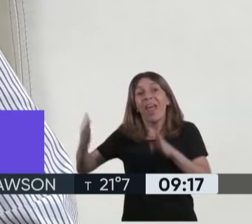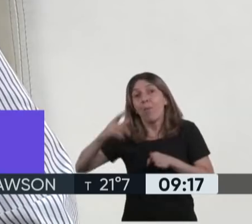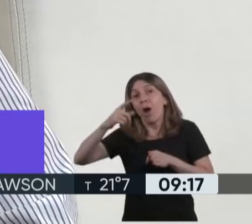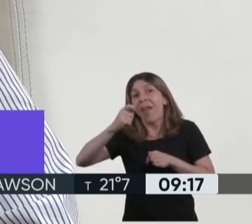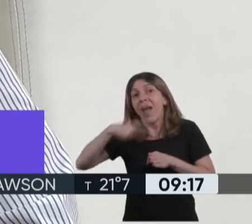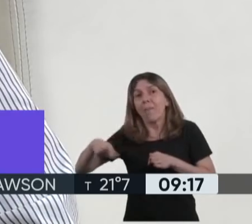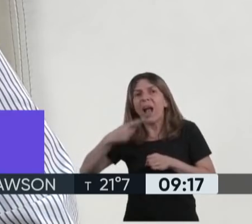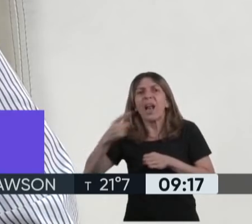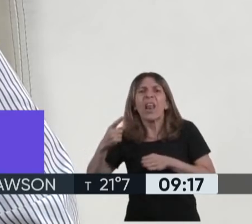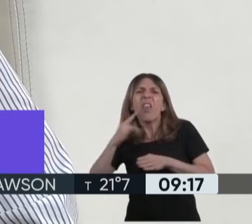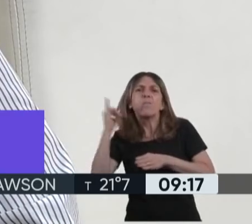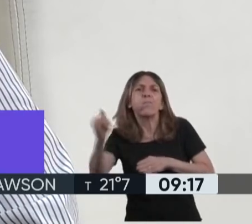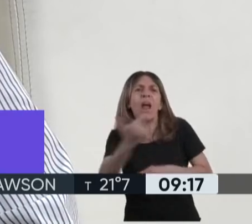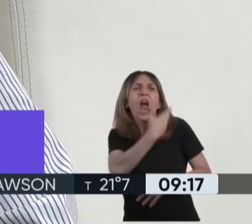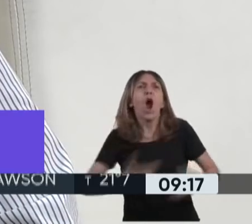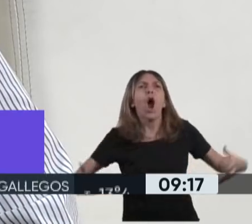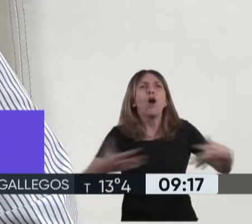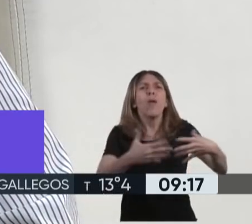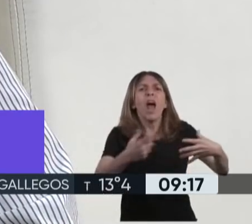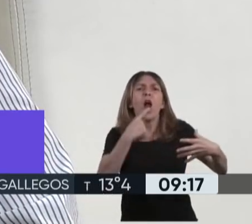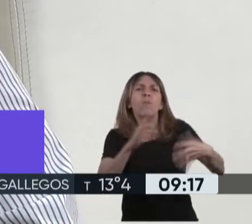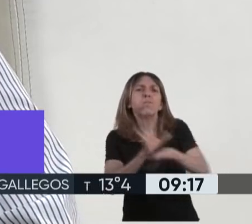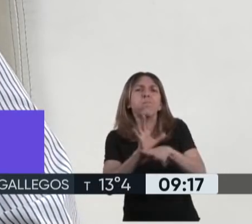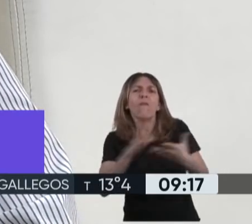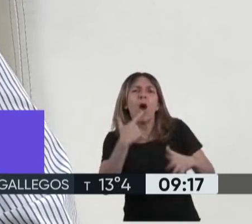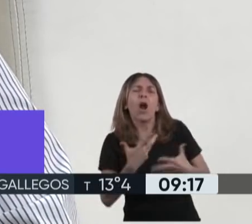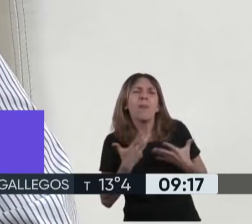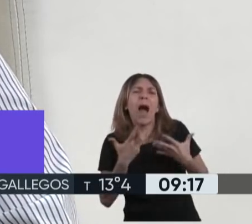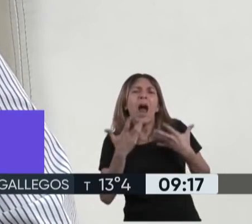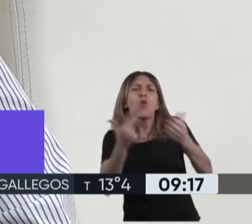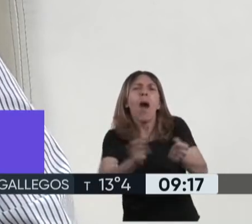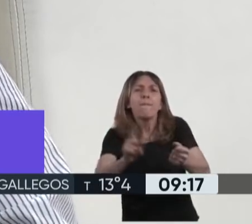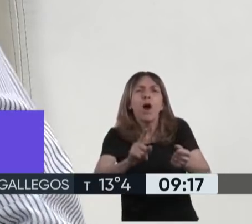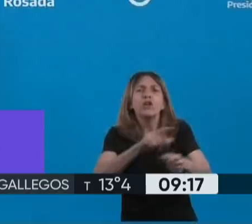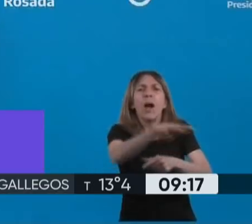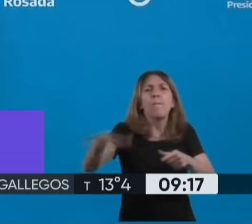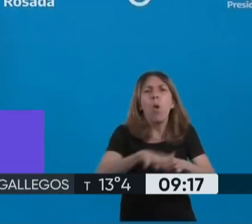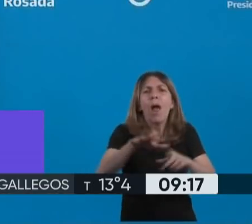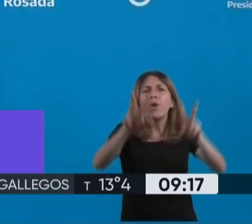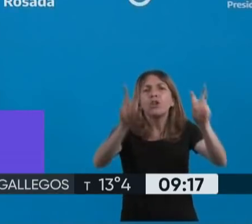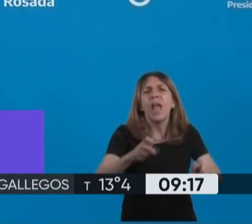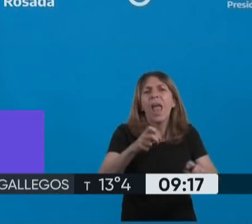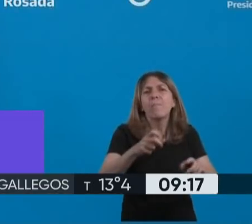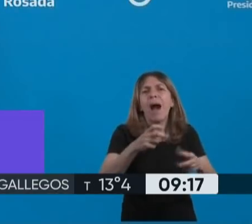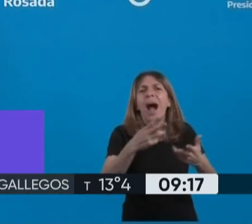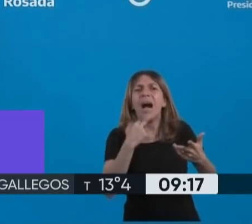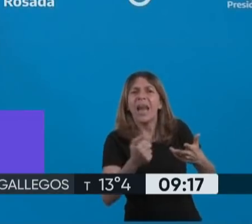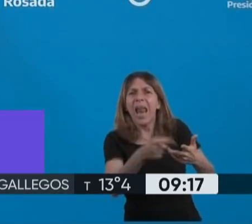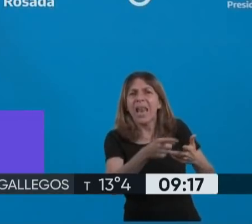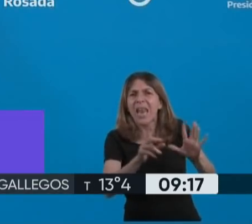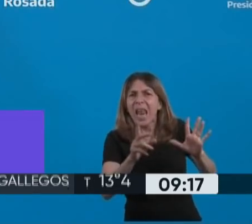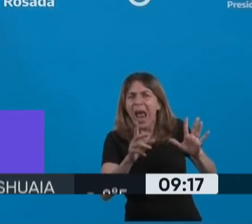gobierno actual lleva a cabo una política de populismo energético sin actualización de tarifas. Gracias. Nosotros le